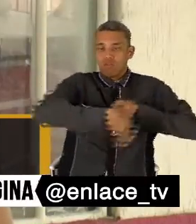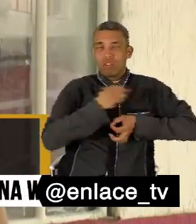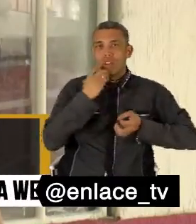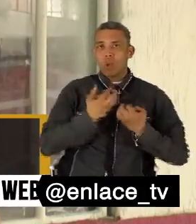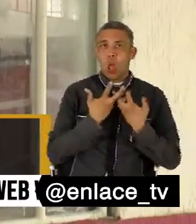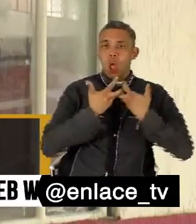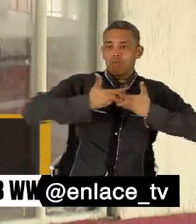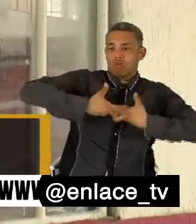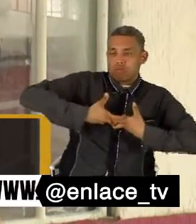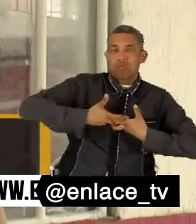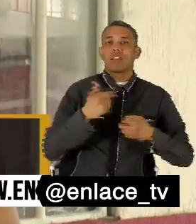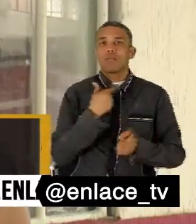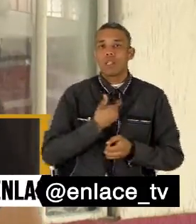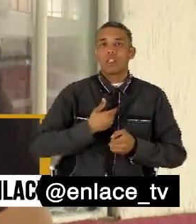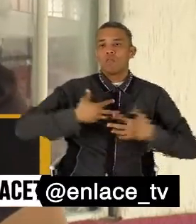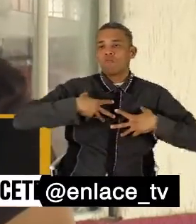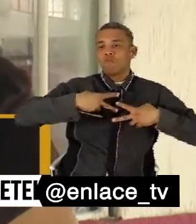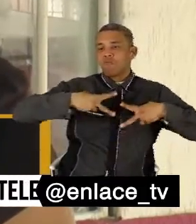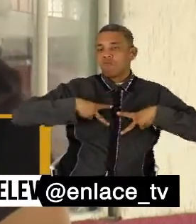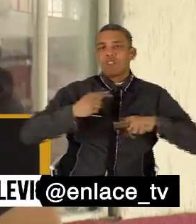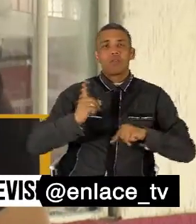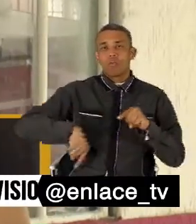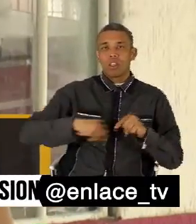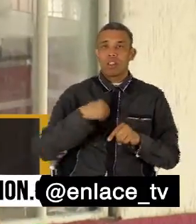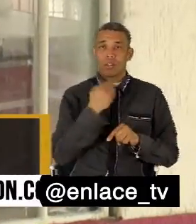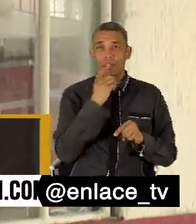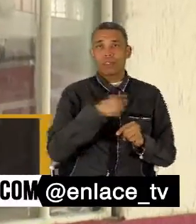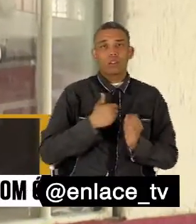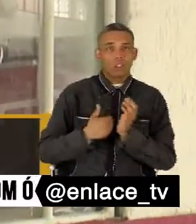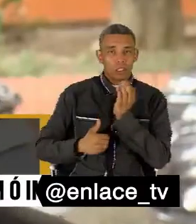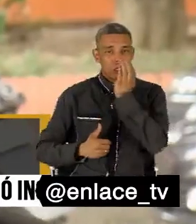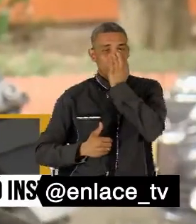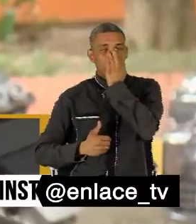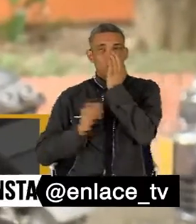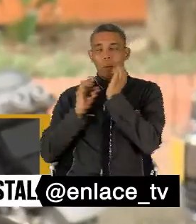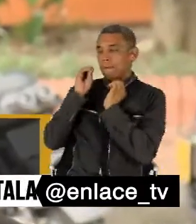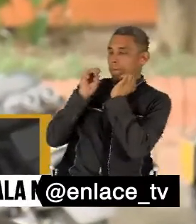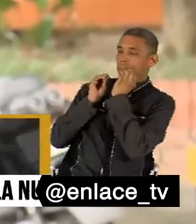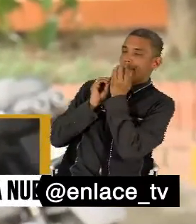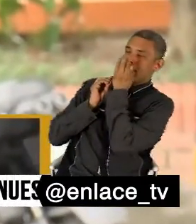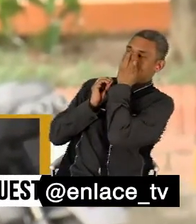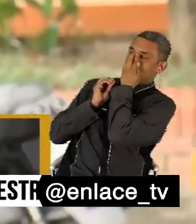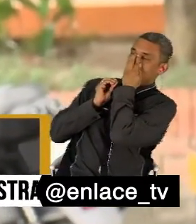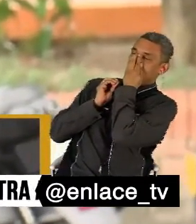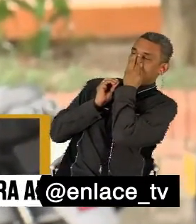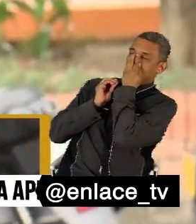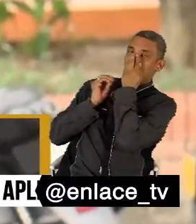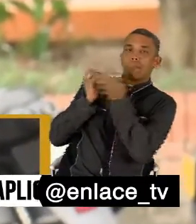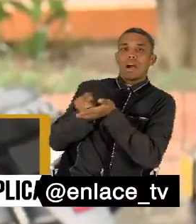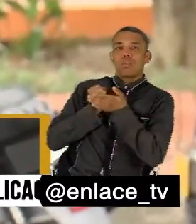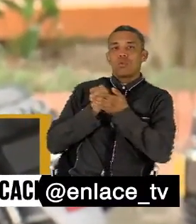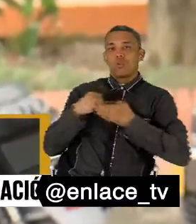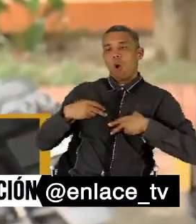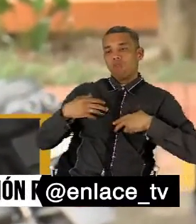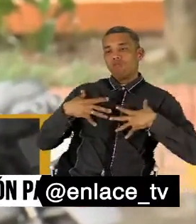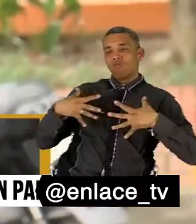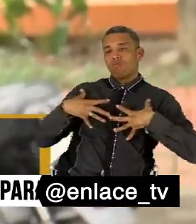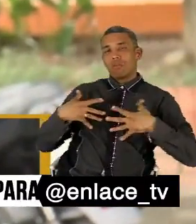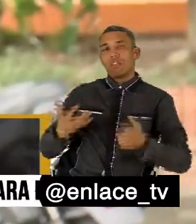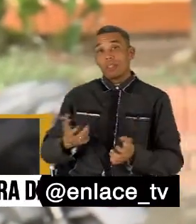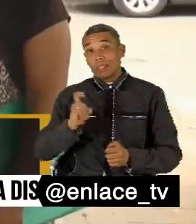lo quitan y tienen que volvérselo a colocar porque por sí solo no puede respirar. El menor requiere traslado a UCI con carácter urgente.